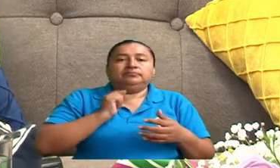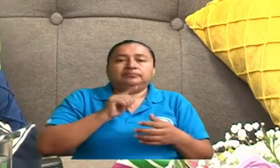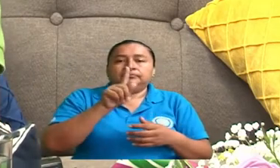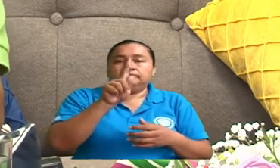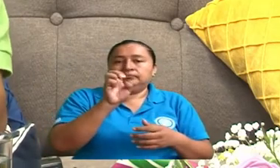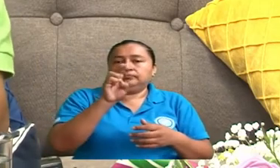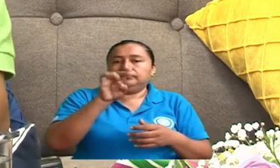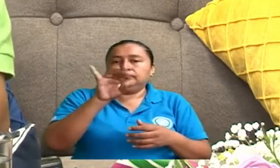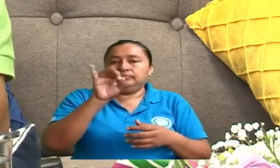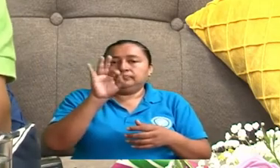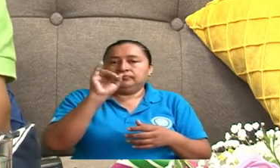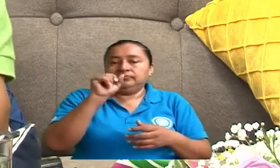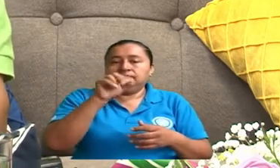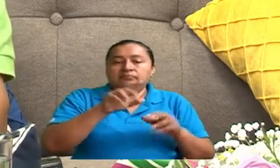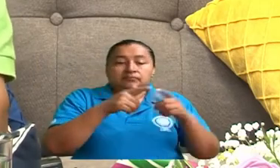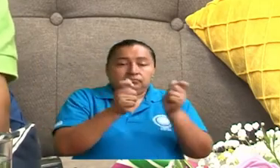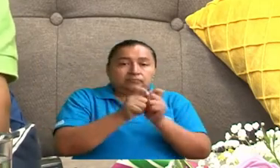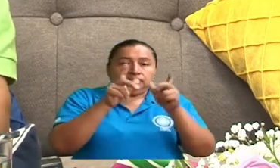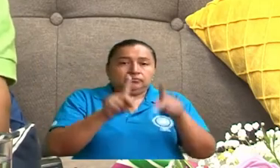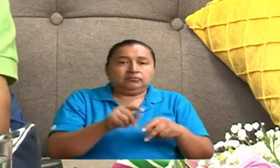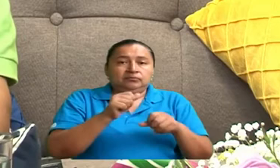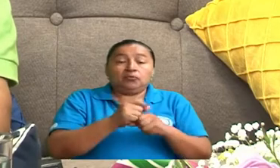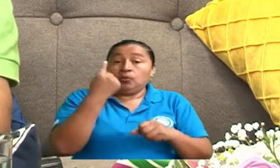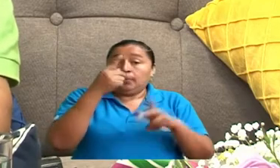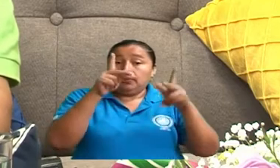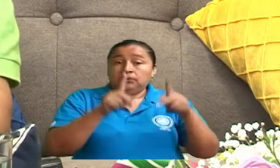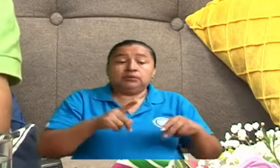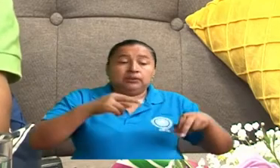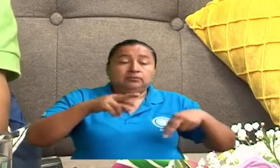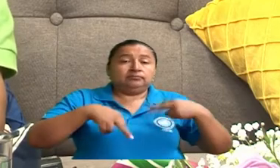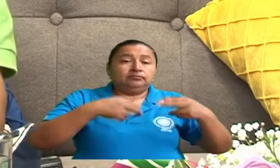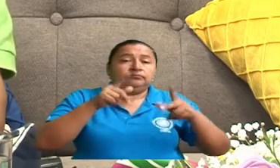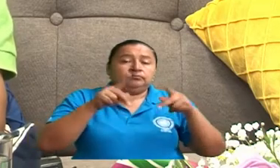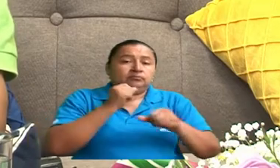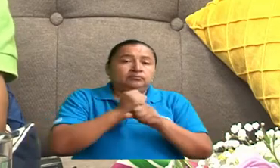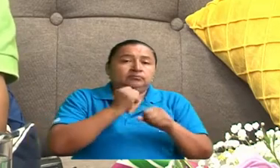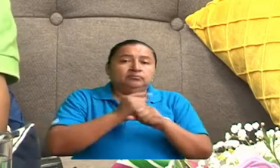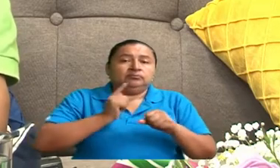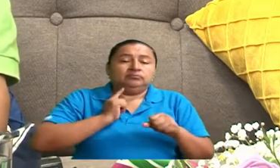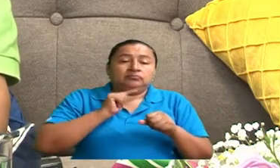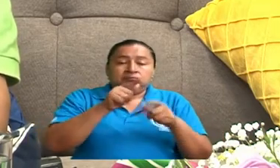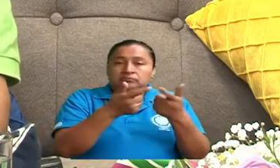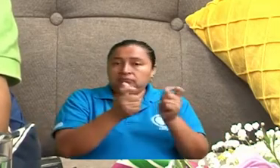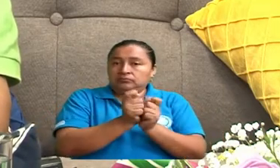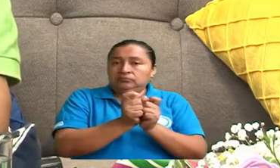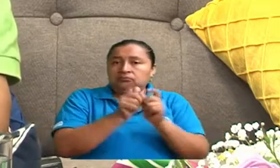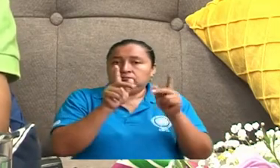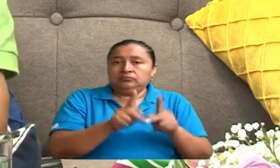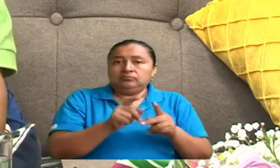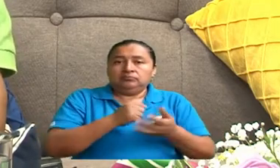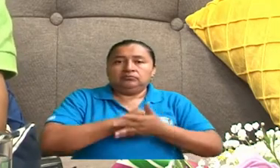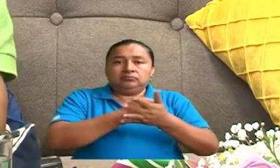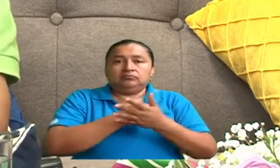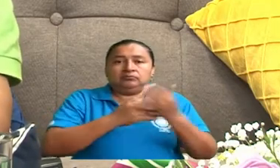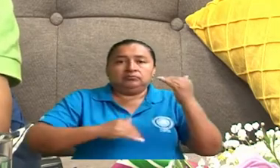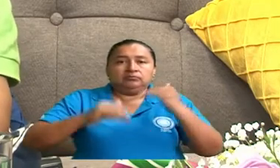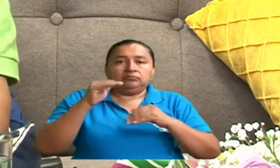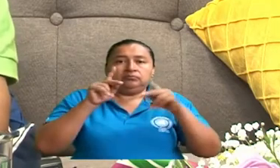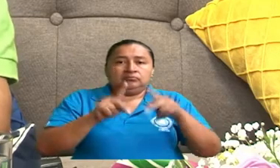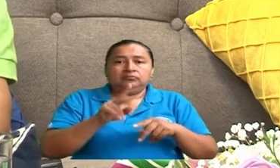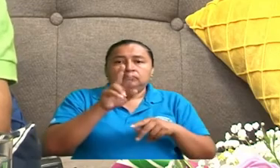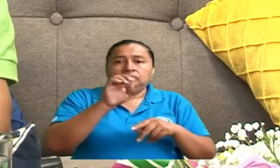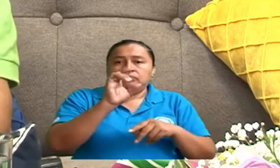tecnificar a nuestro gremio, ¿verdad? Un reciclador, ¿verdad? Por ejemplo, tenemos el sector que la mayor parte de los